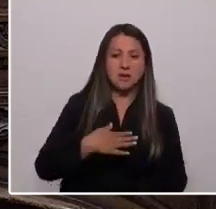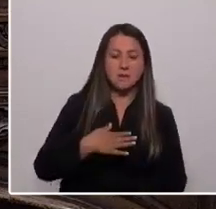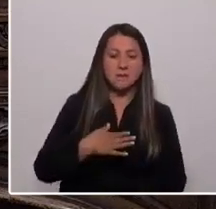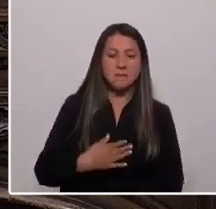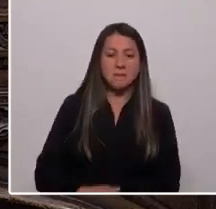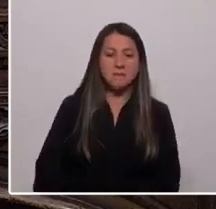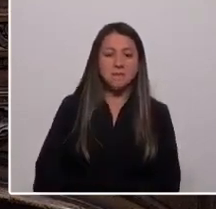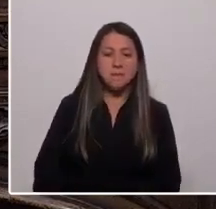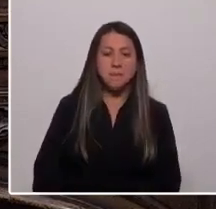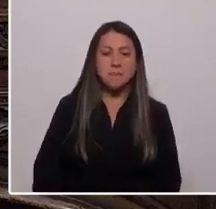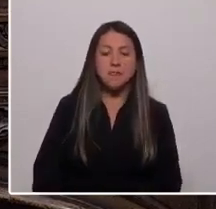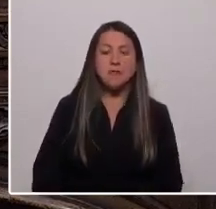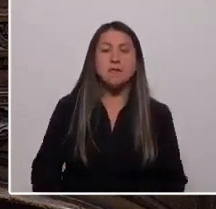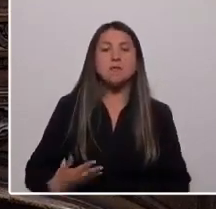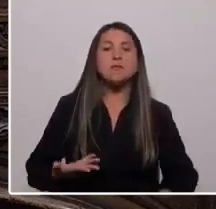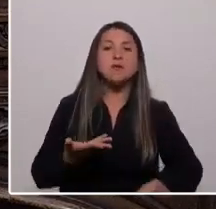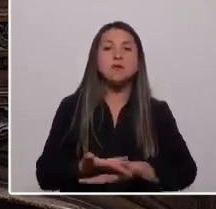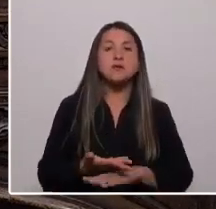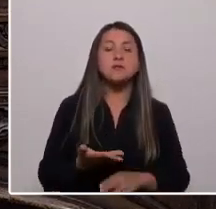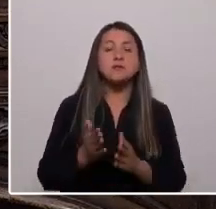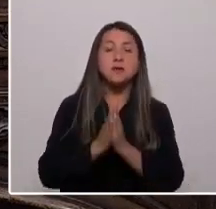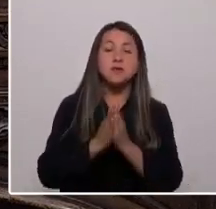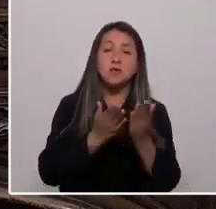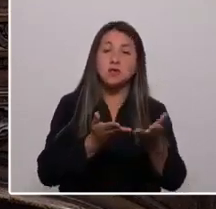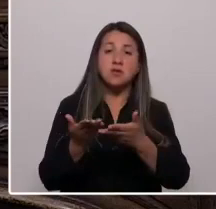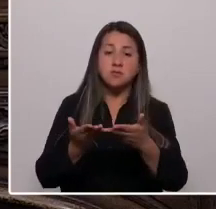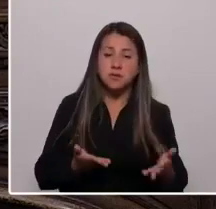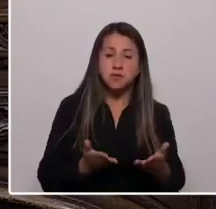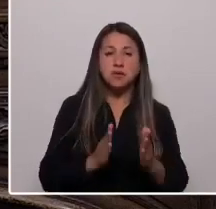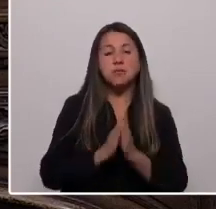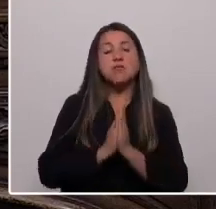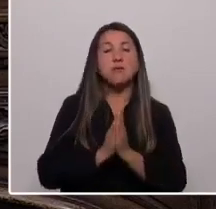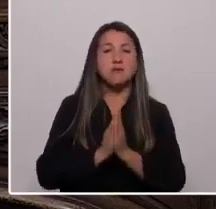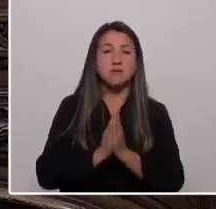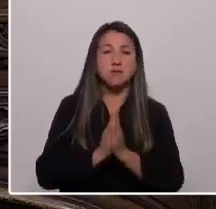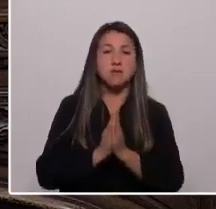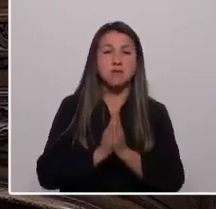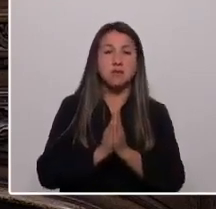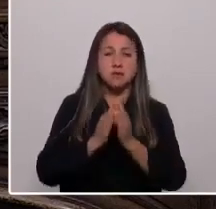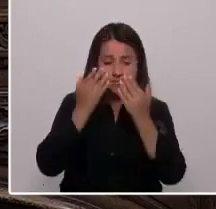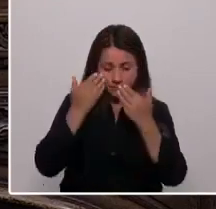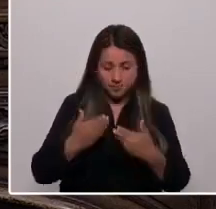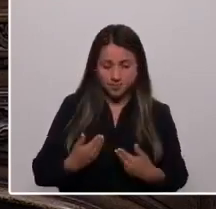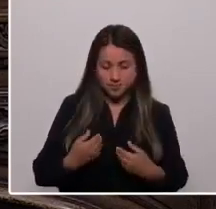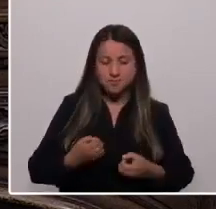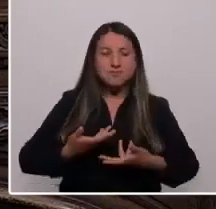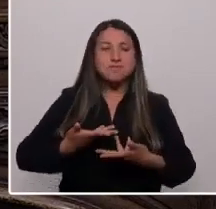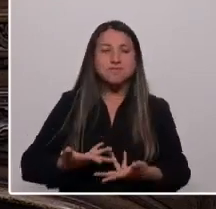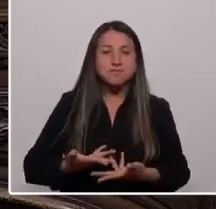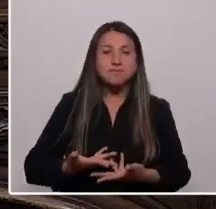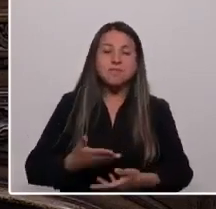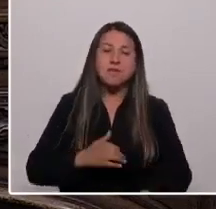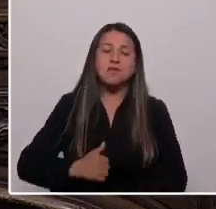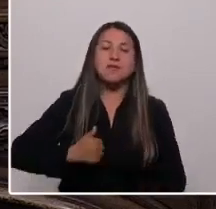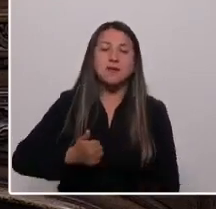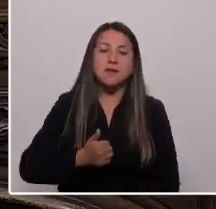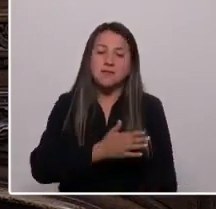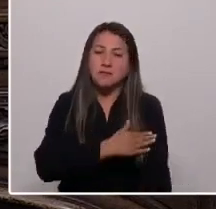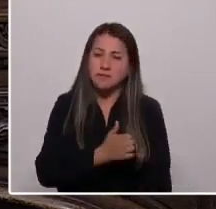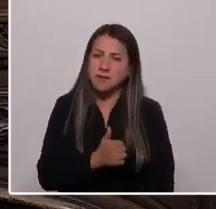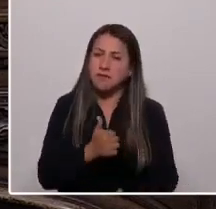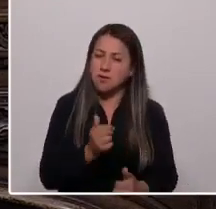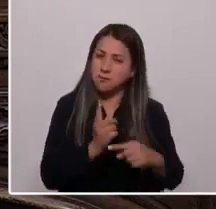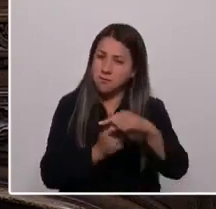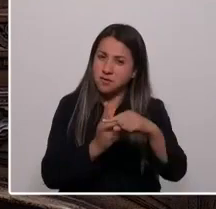por eso les pido y les invitó a que saquemos nuestra mejor versión que hagamos el mejor de nuestros esfuerzos cuidemos el buen trato